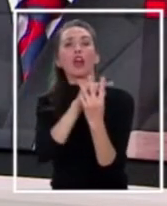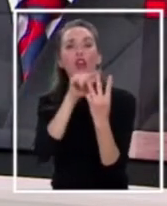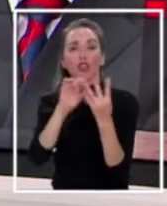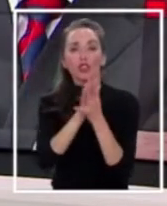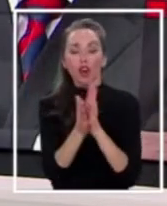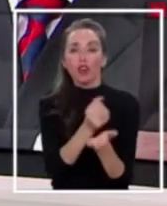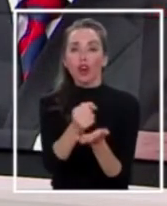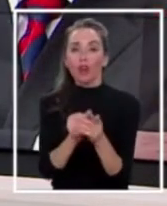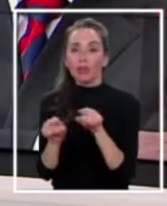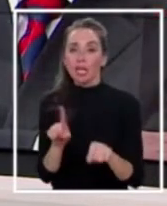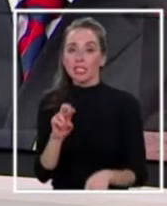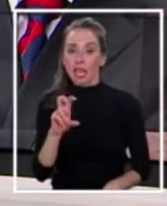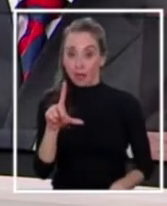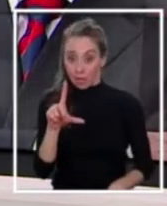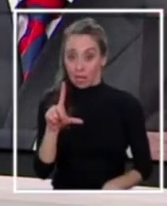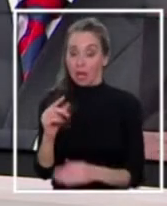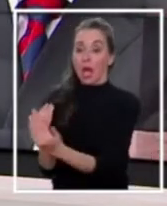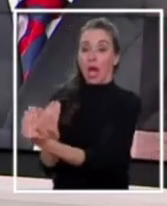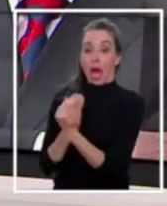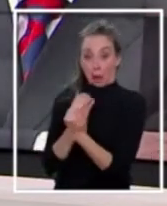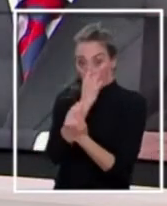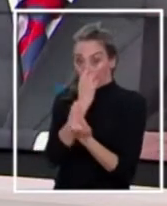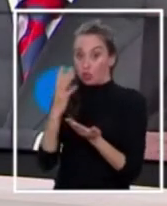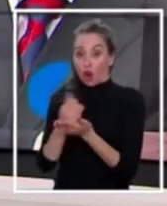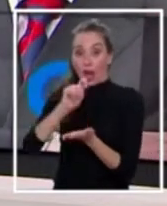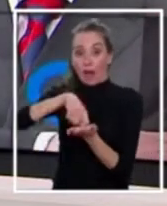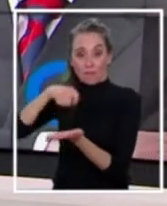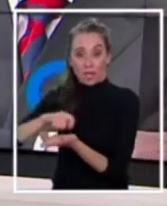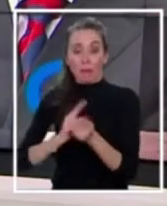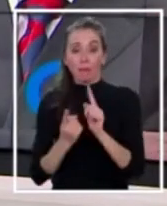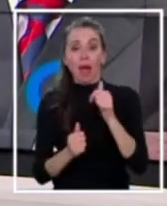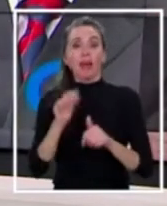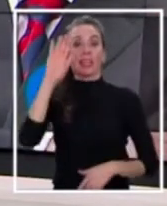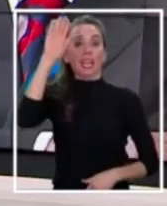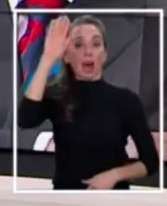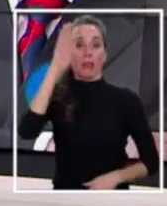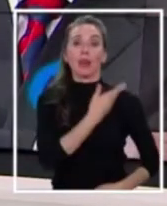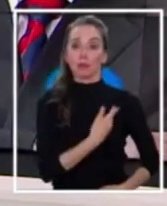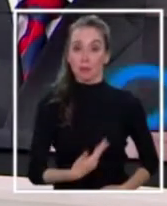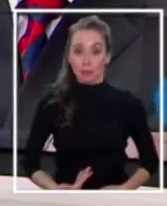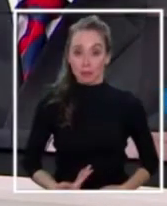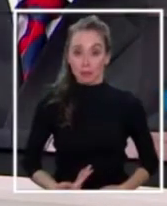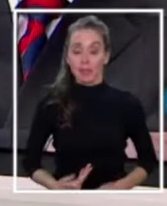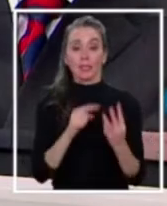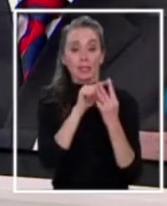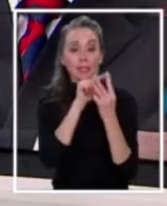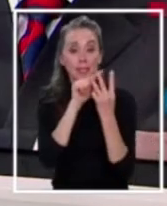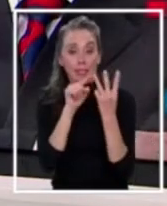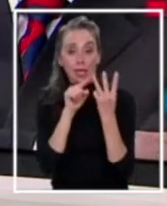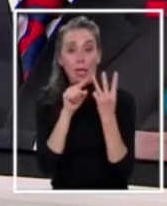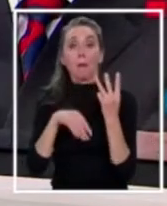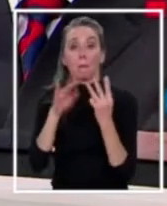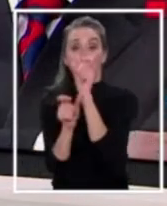un trámite en el CERVEL para recibir apoyos, lograr las firmas y convertirse en candidatos presidenciales. Como ellos, hay